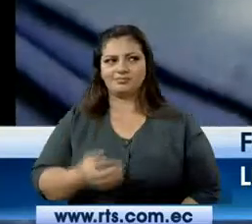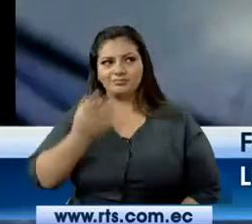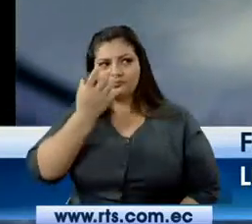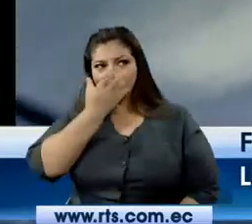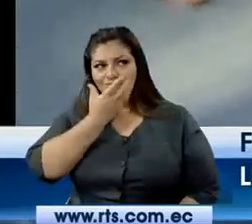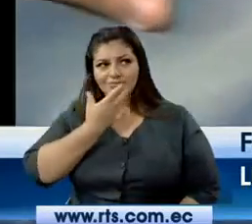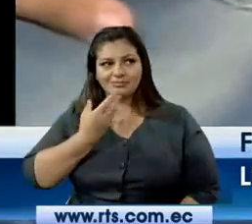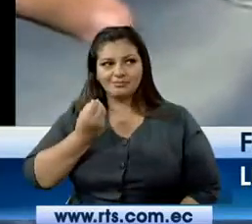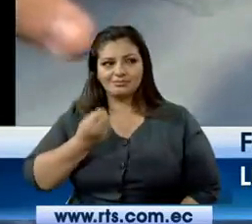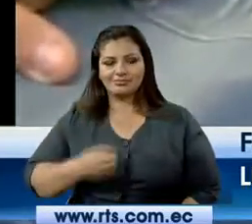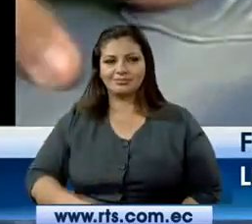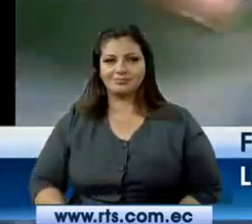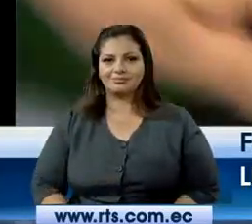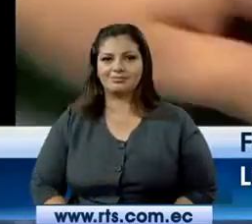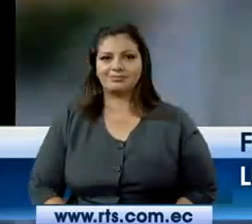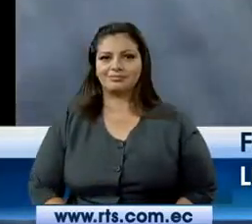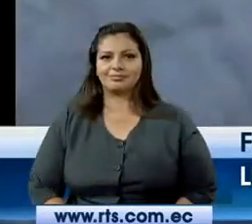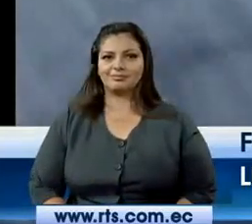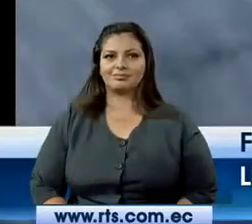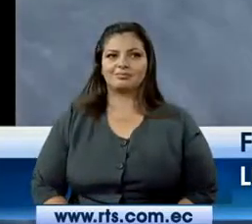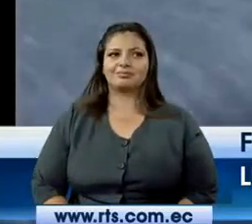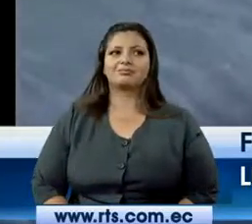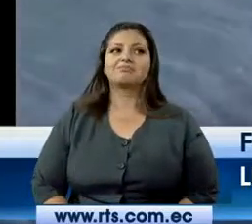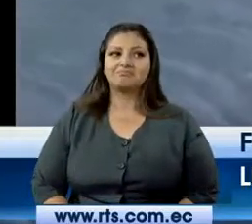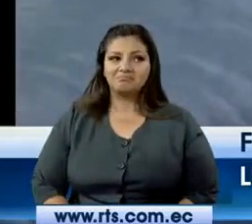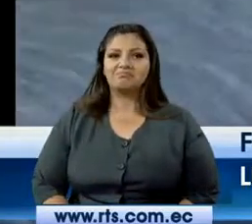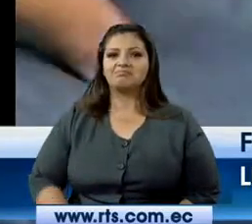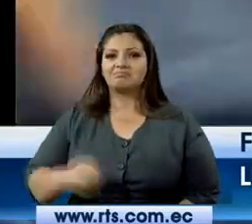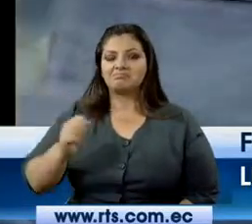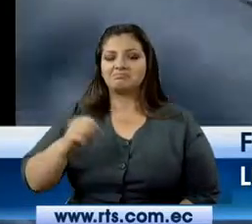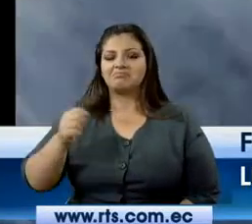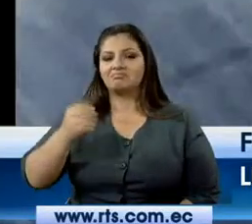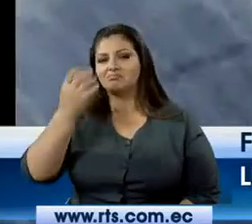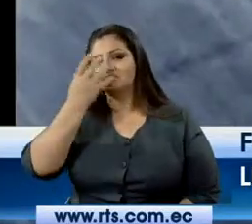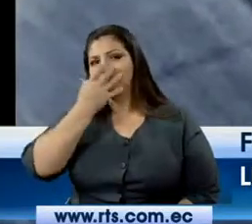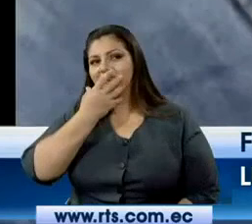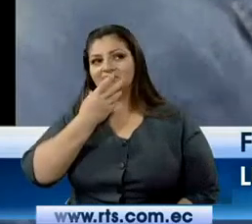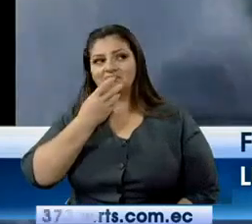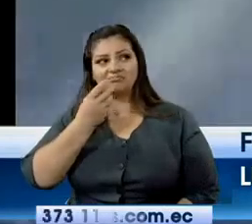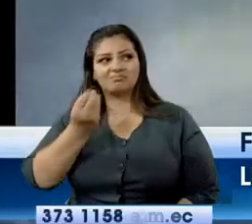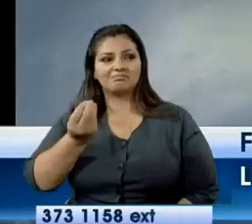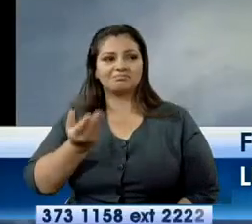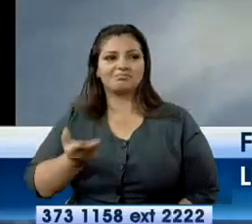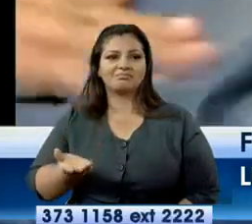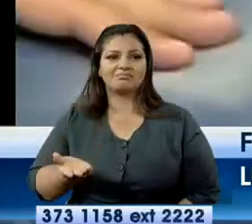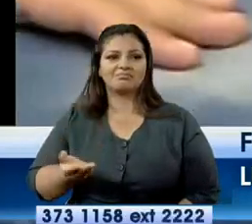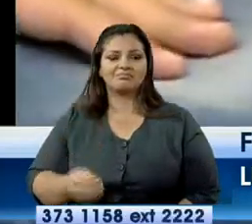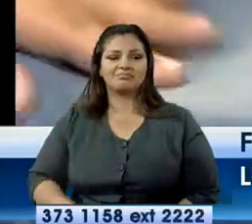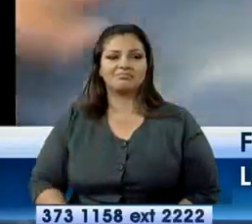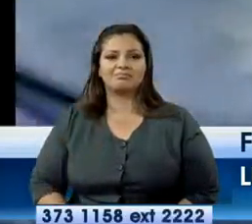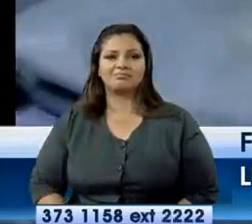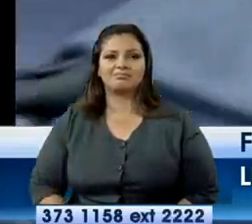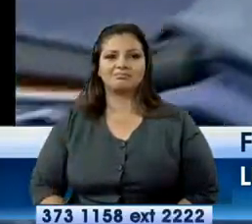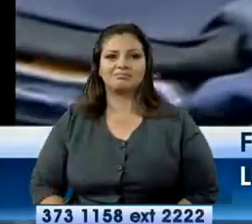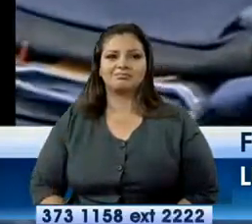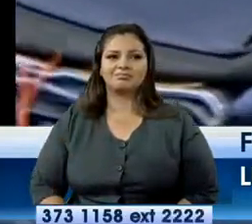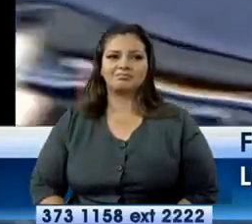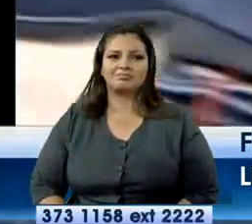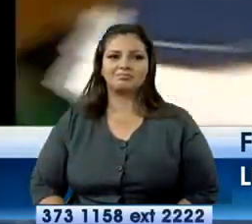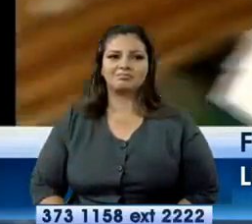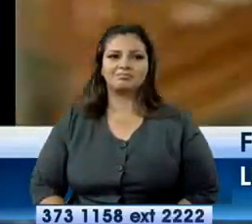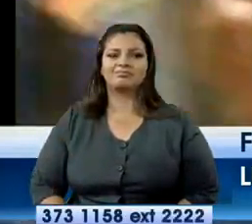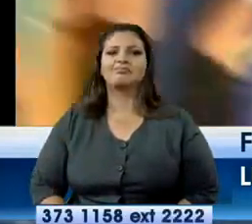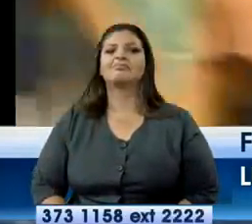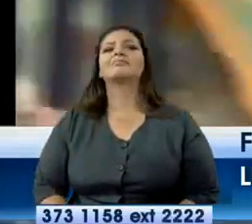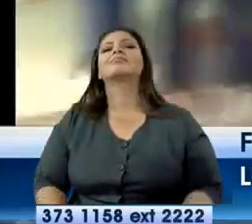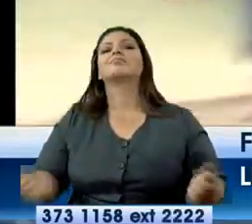del bolsillo. Miren, está bien coquetón, ¿eh? Miren, con la rasgadura. A la moda. solo a la moda, todo aquí en la